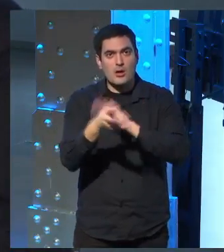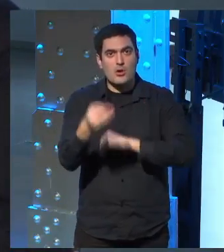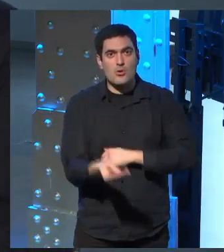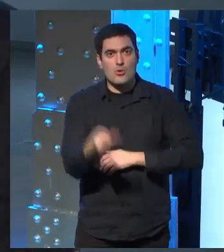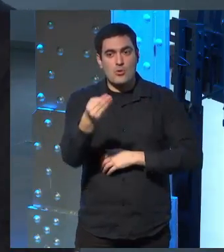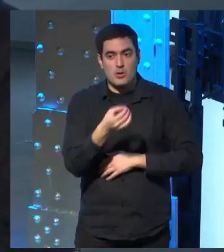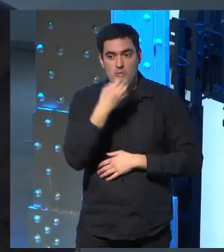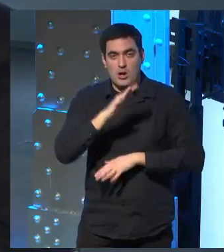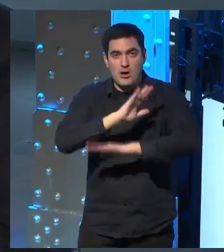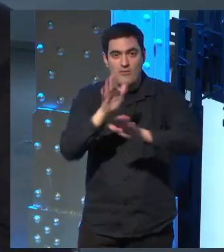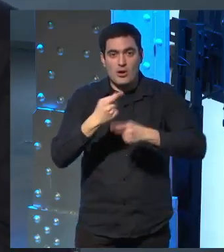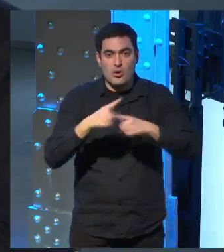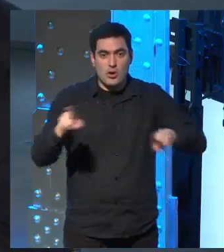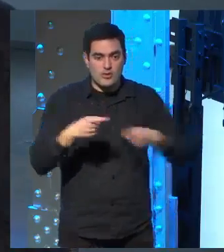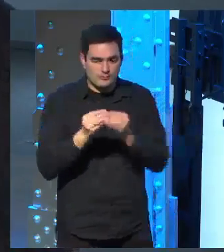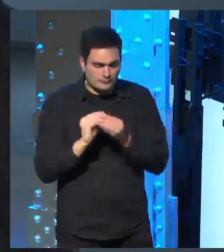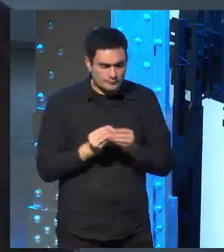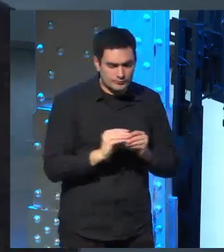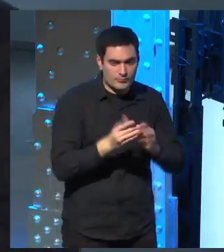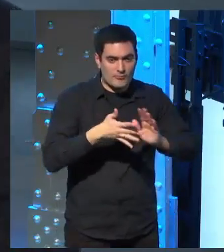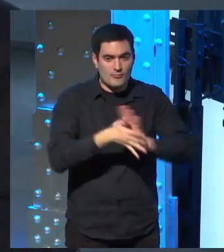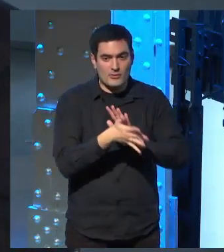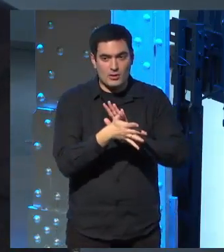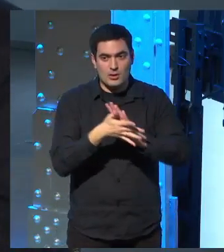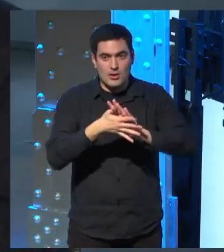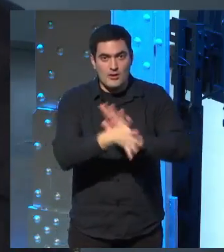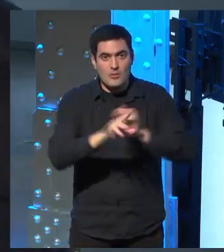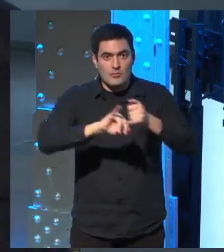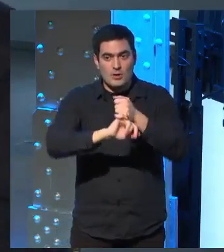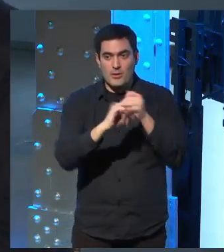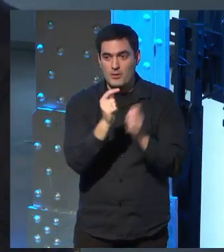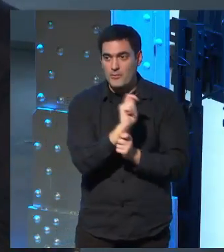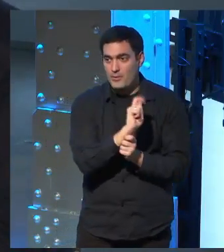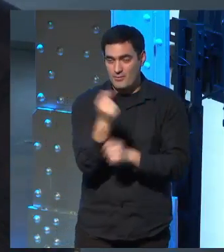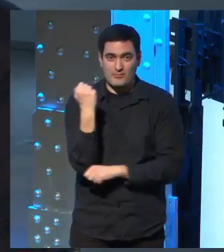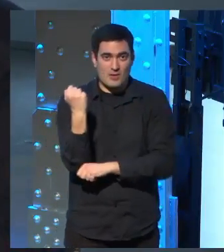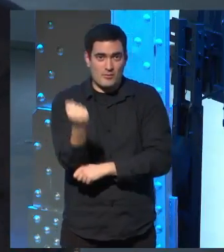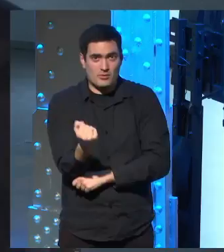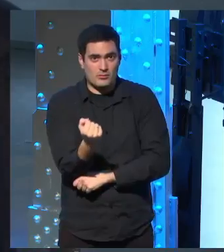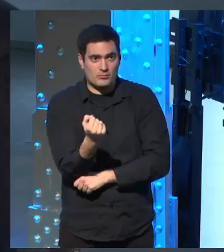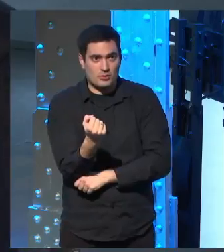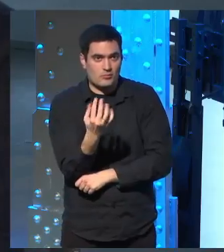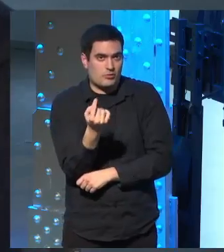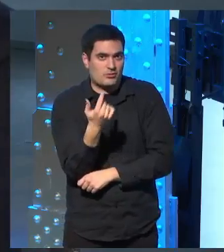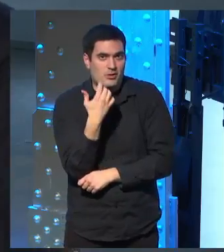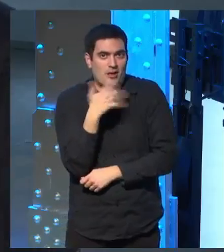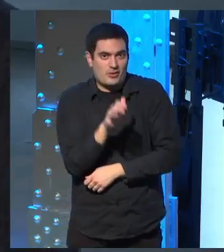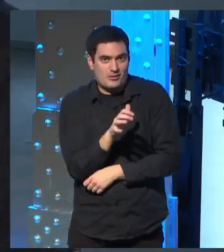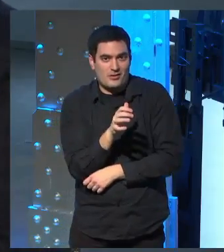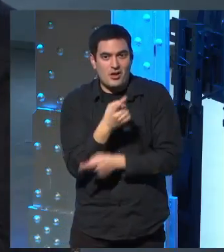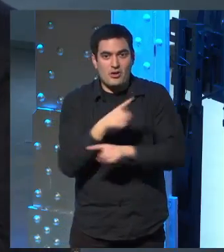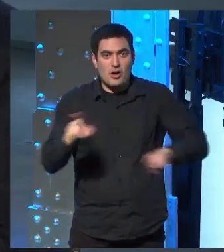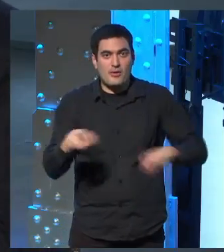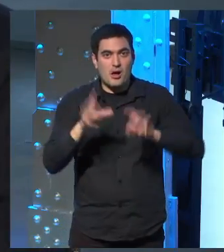bueno, decide componer este concierto pensando ya no solo en la salvaguarda económica, que es una cuestión yo creo que más anecdótica. El propio espíritu del concierto es